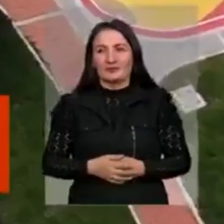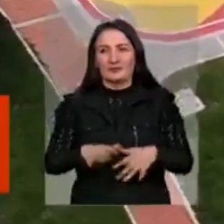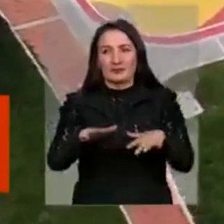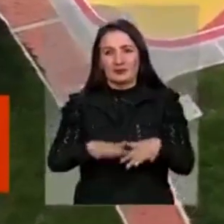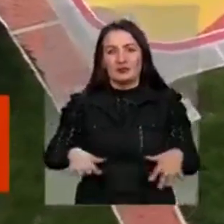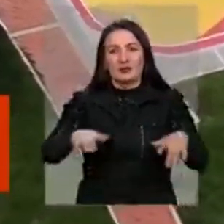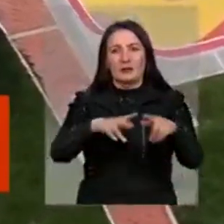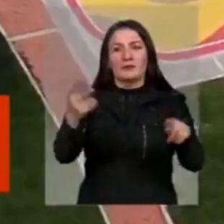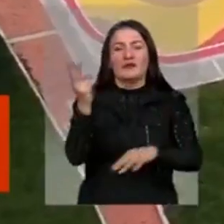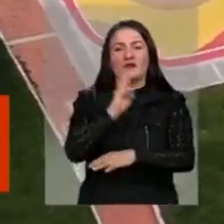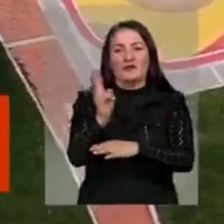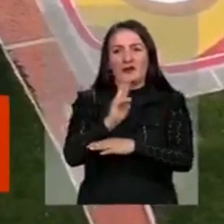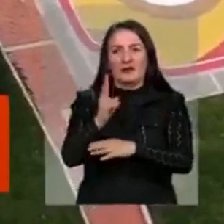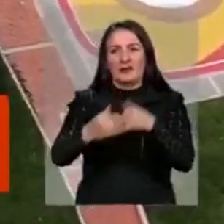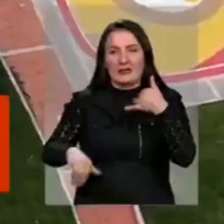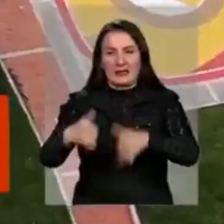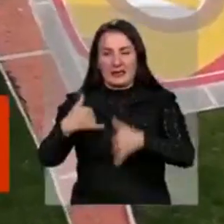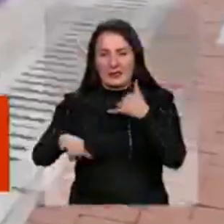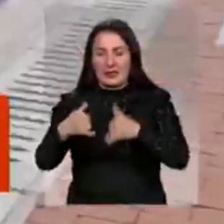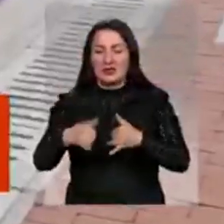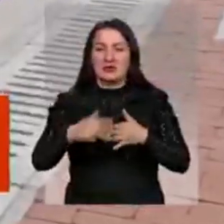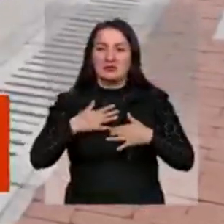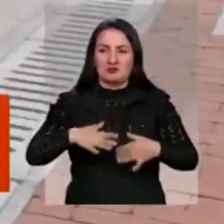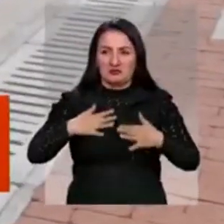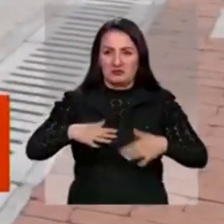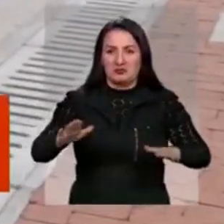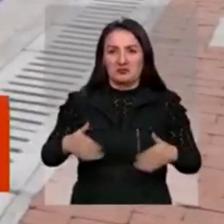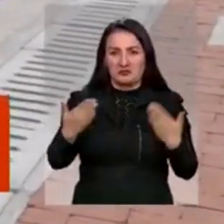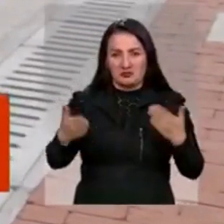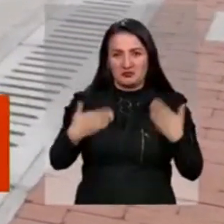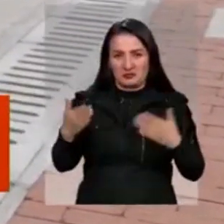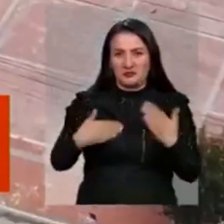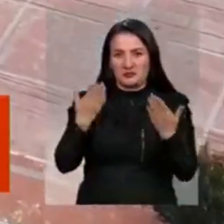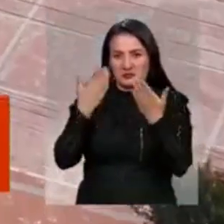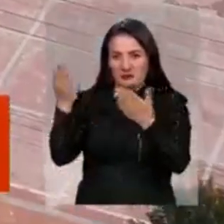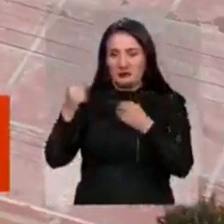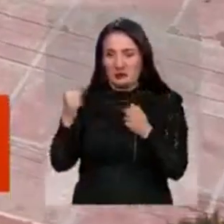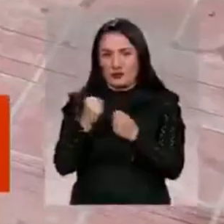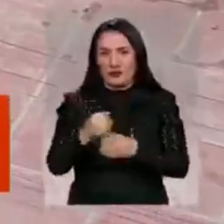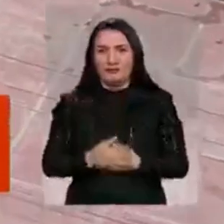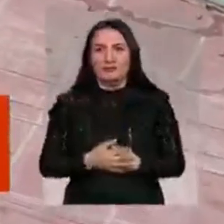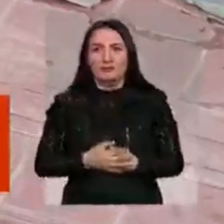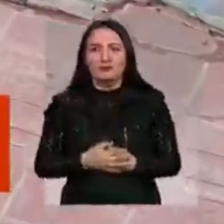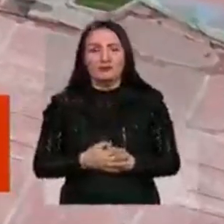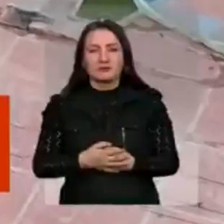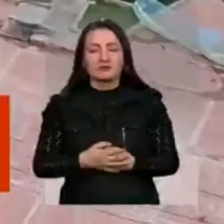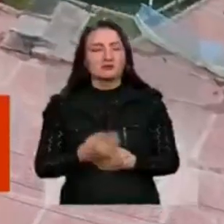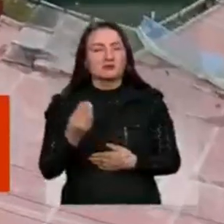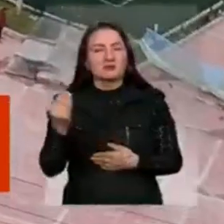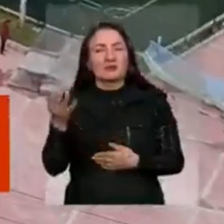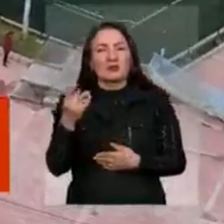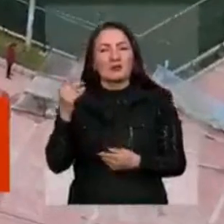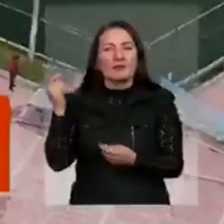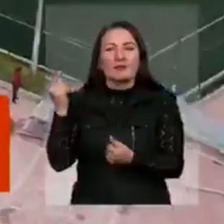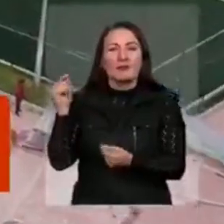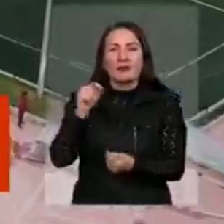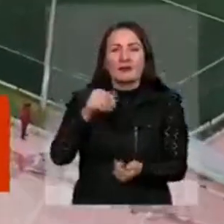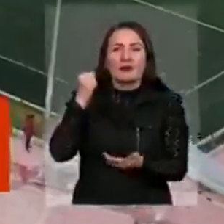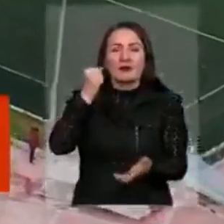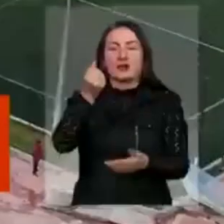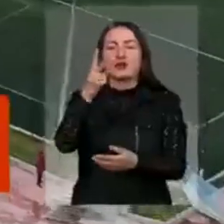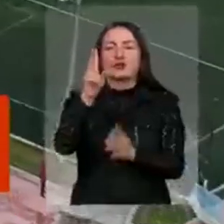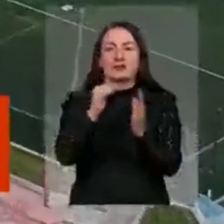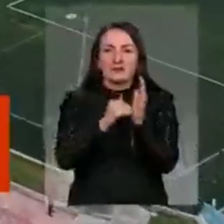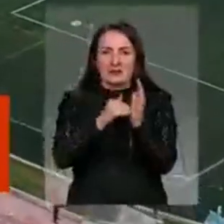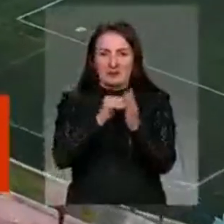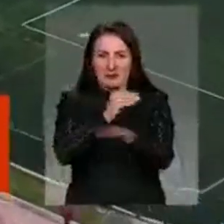zonas verdes para la recreación pasiva y para el gozo y disfrute de los bogotanos la ambiciosa obra Tuvo una inversión de 12